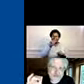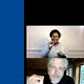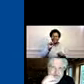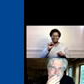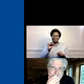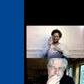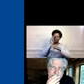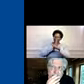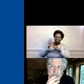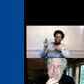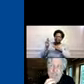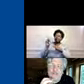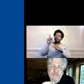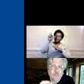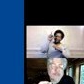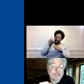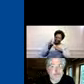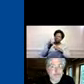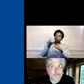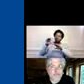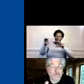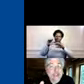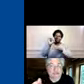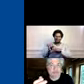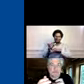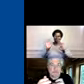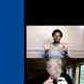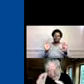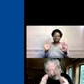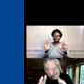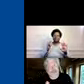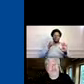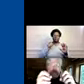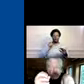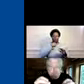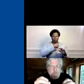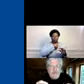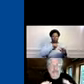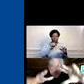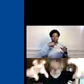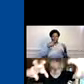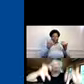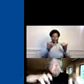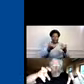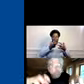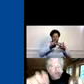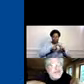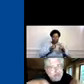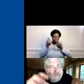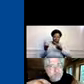héroes santos y ángeles. Son profesionales y se les tiene que tratar como tal. Ya sé que podamos hacerlo.